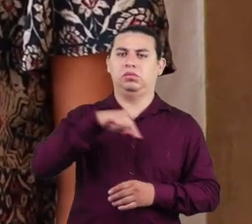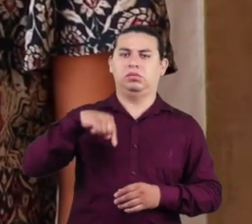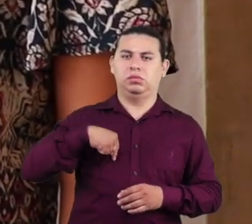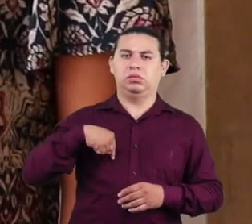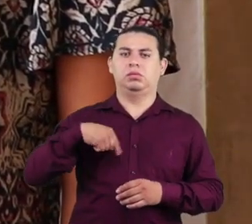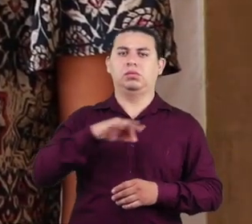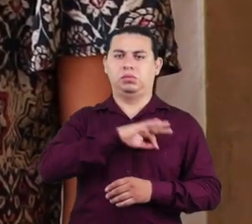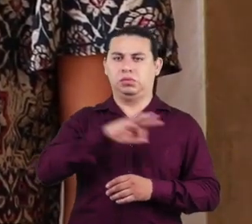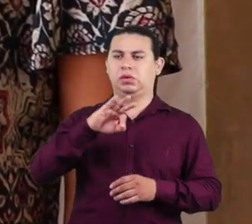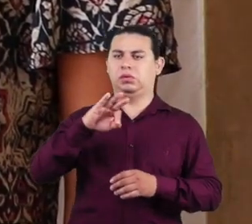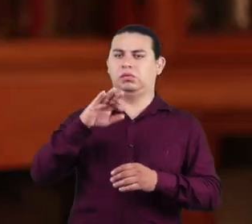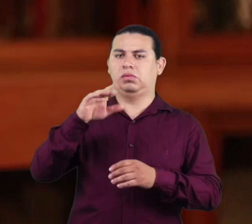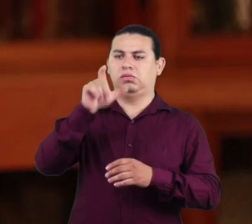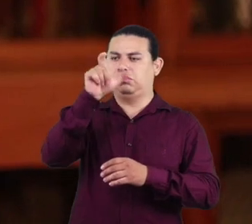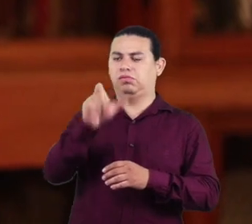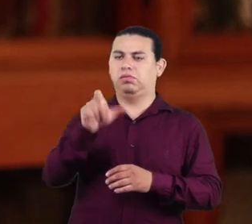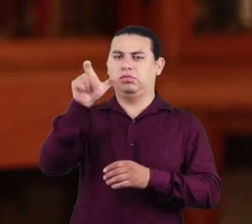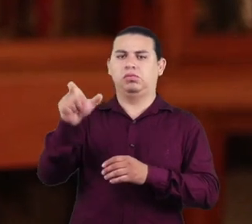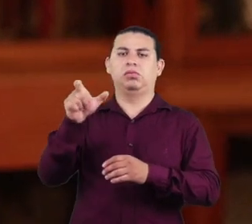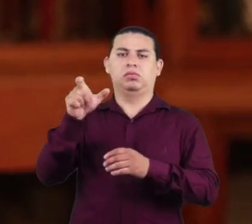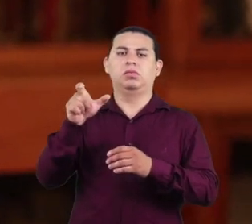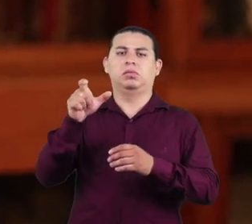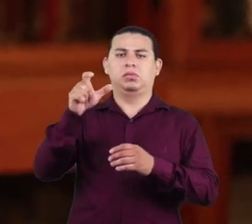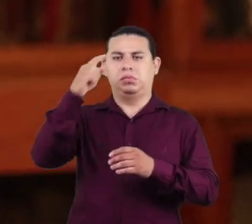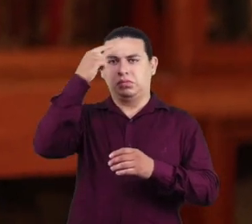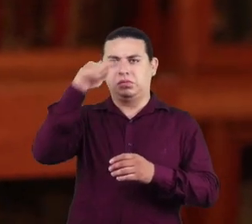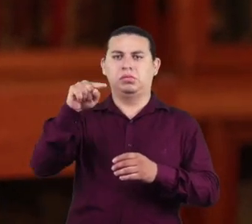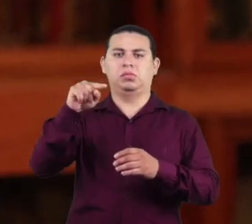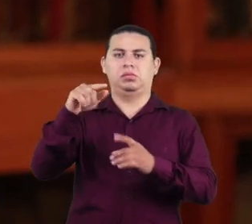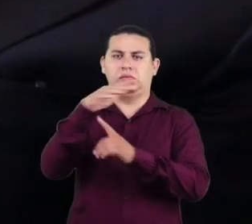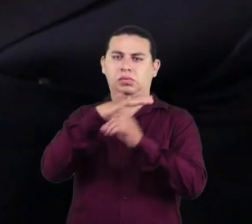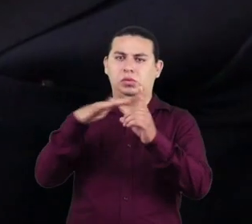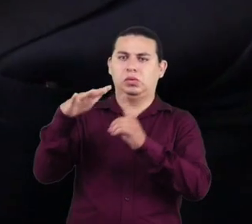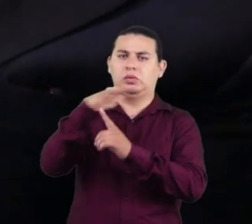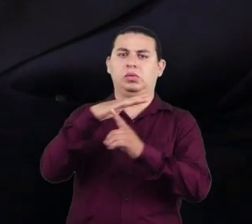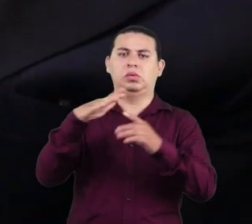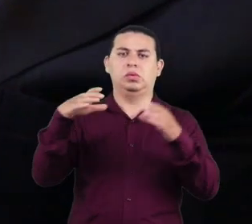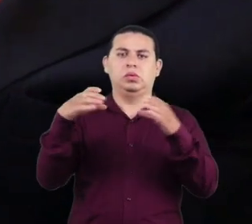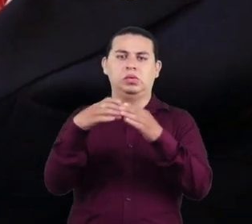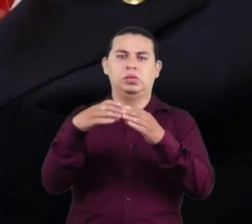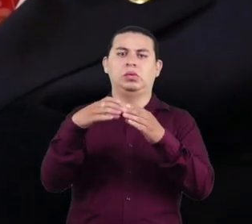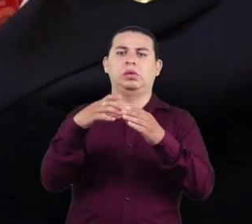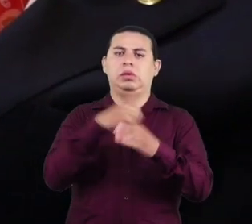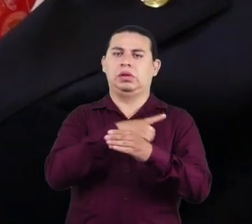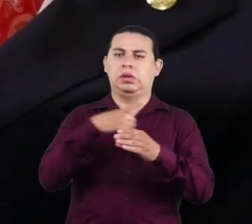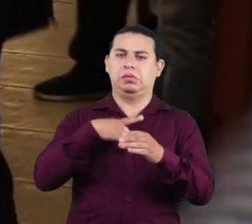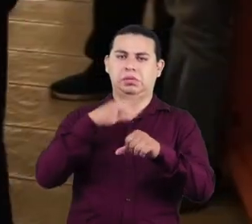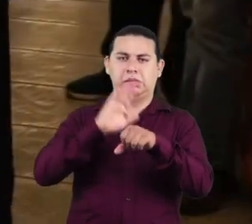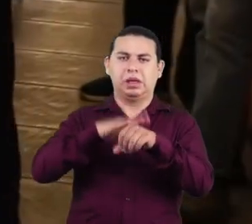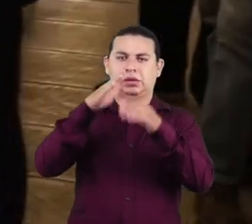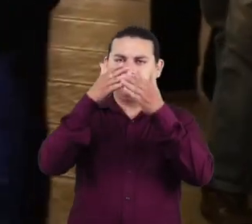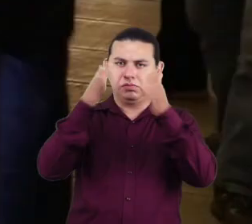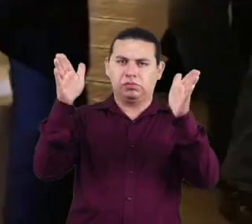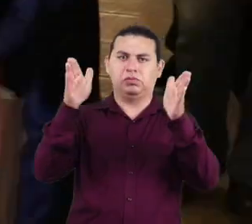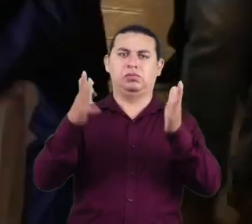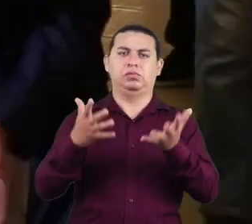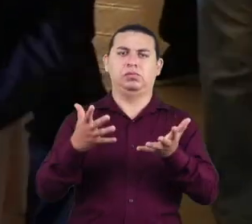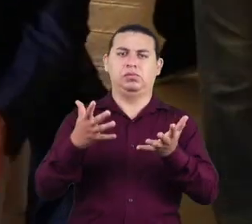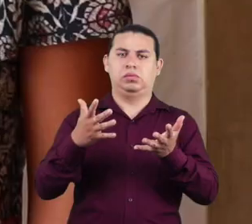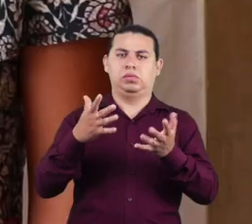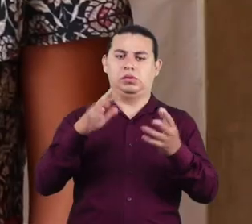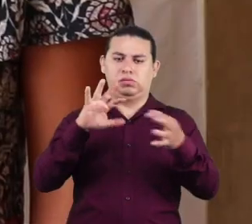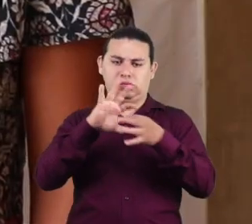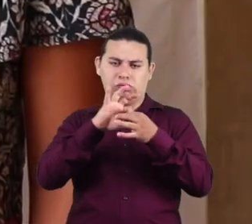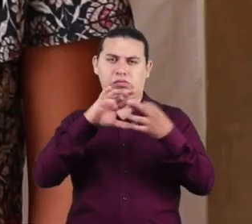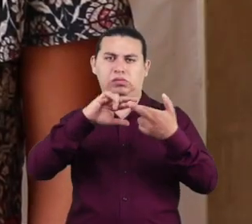todos nosotros debemos de cuidar para que en nuestra sociedad haya paz y haya